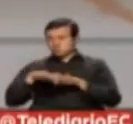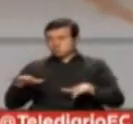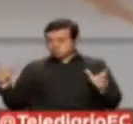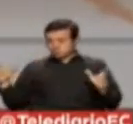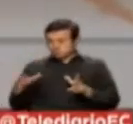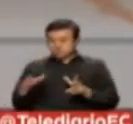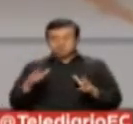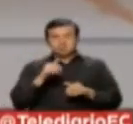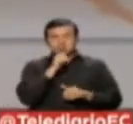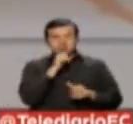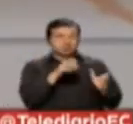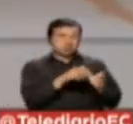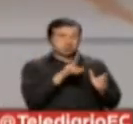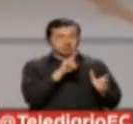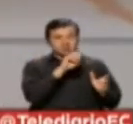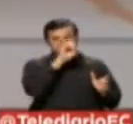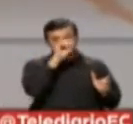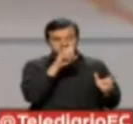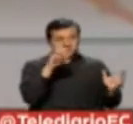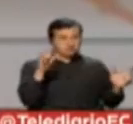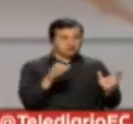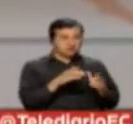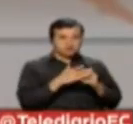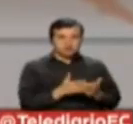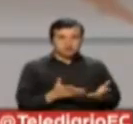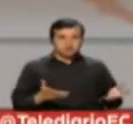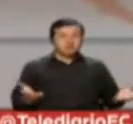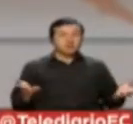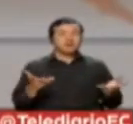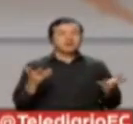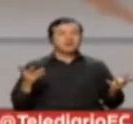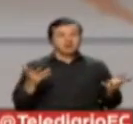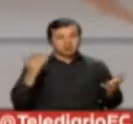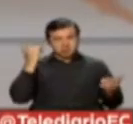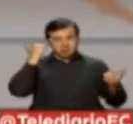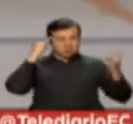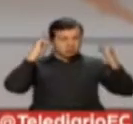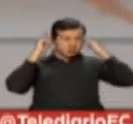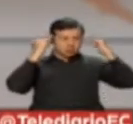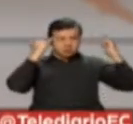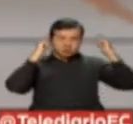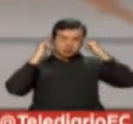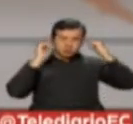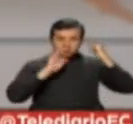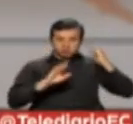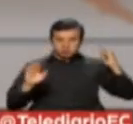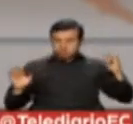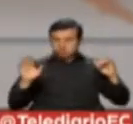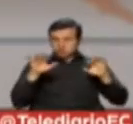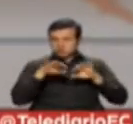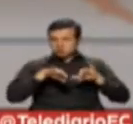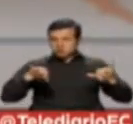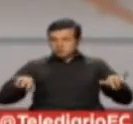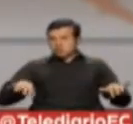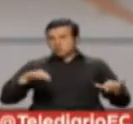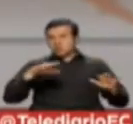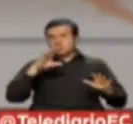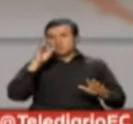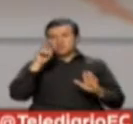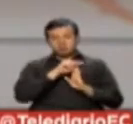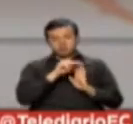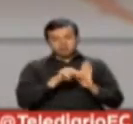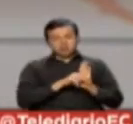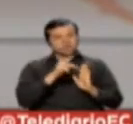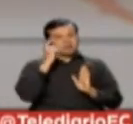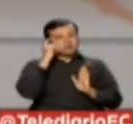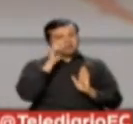el privado que llega alrededor del 20 por ciento de estudiantado tiene pues sus iniciativas tiene su manejo su autonomía pero genera las normas están